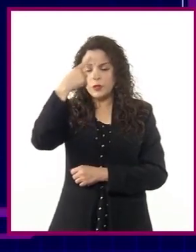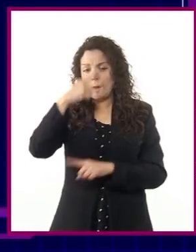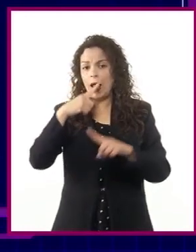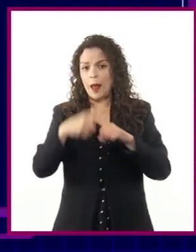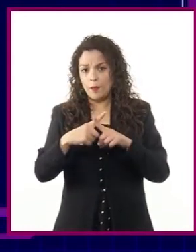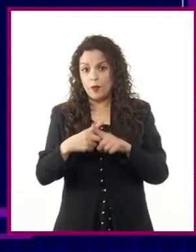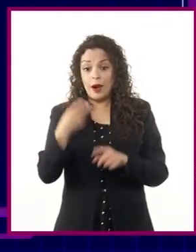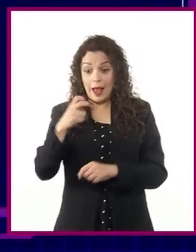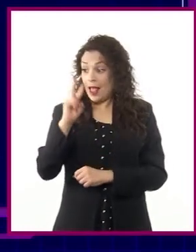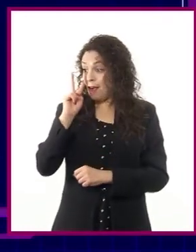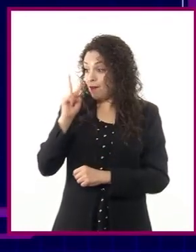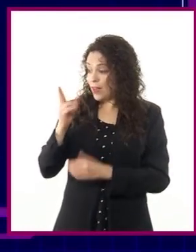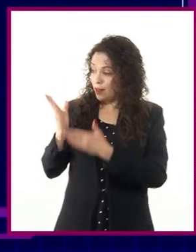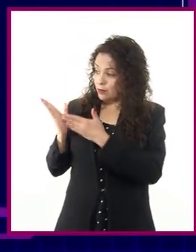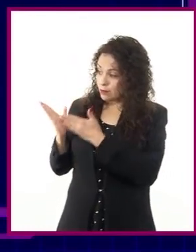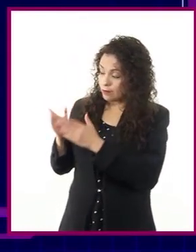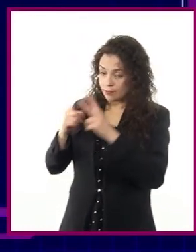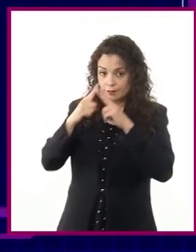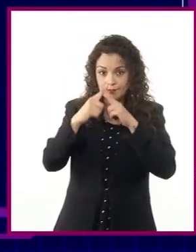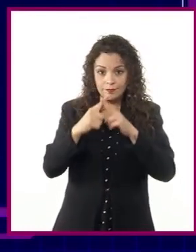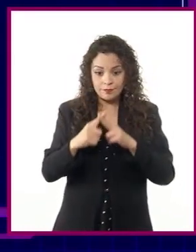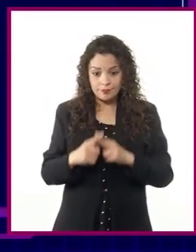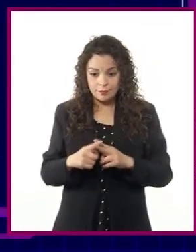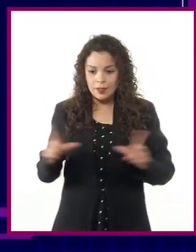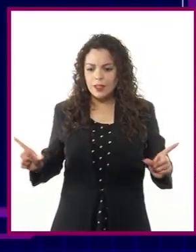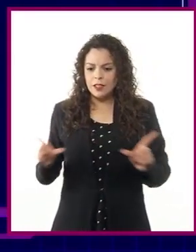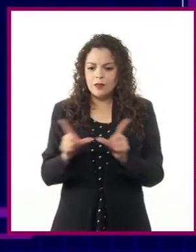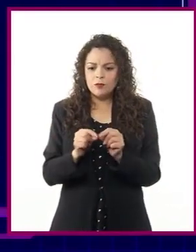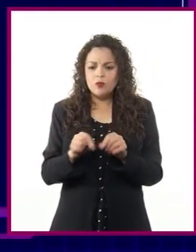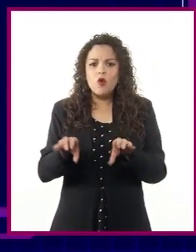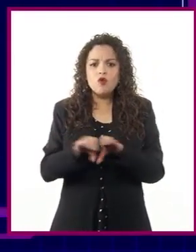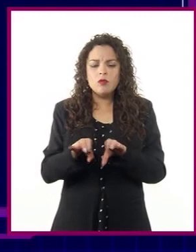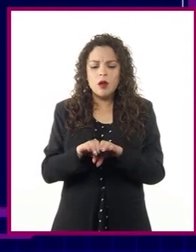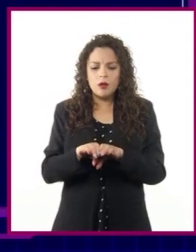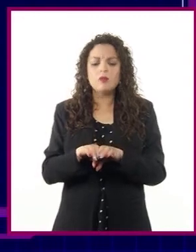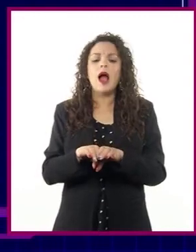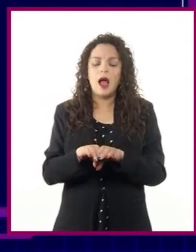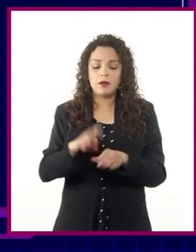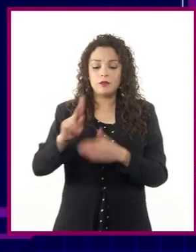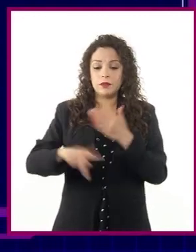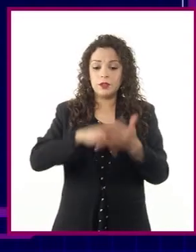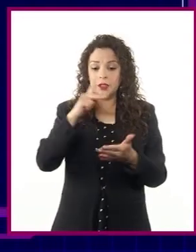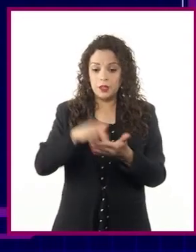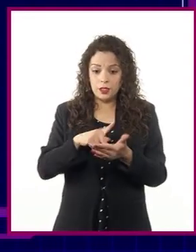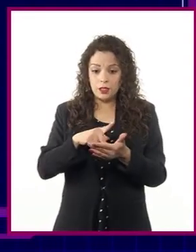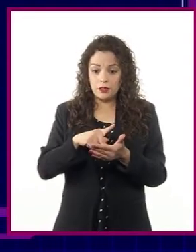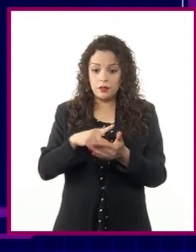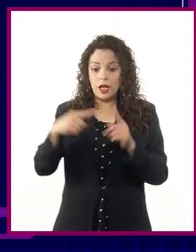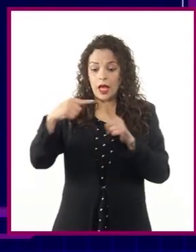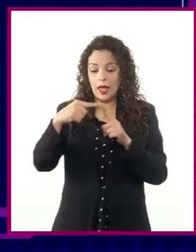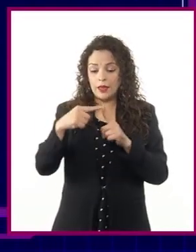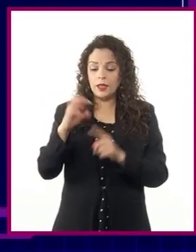debemos observar que el procedimiento se reduce a dividir la cantidad de kilogramos entre